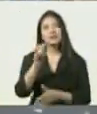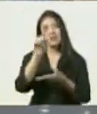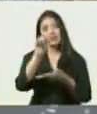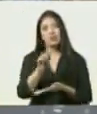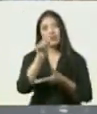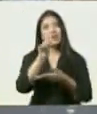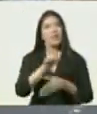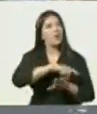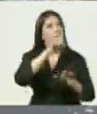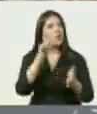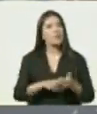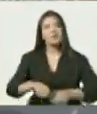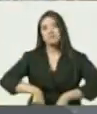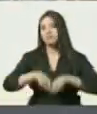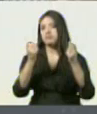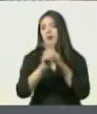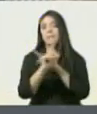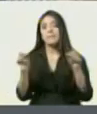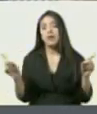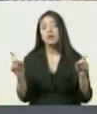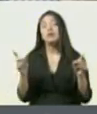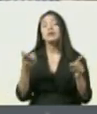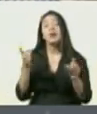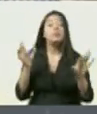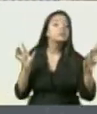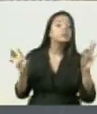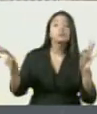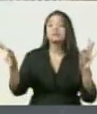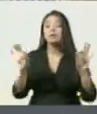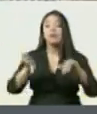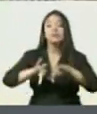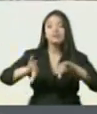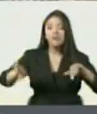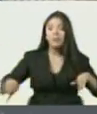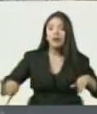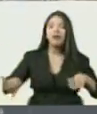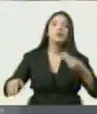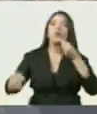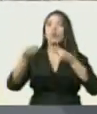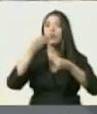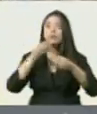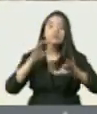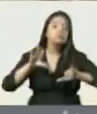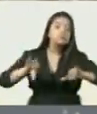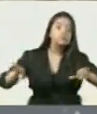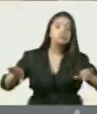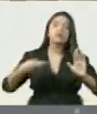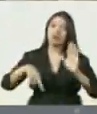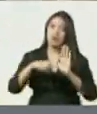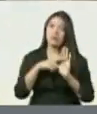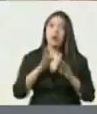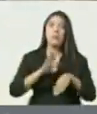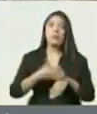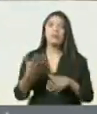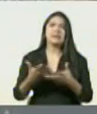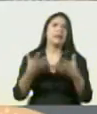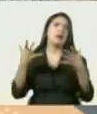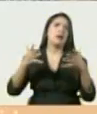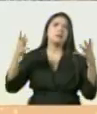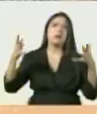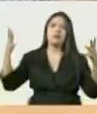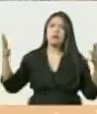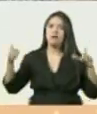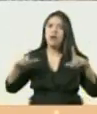fueron totalmente destruidas. Bueno, estamos haciendo una selección, estamos separando estos alimentos, te repito, por esa inmensidad, por ese